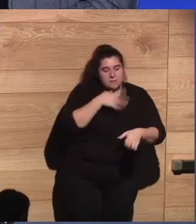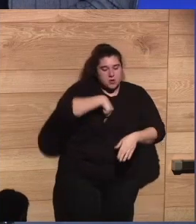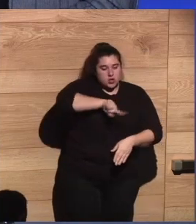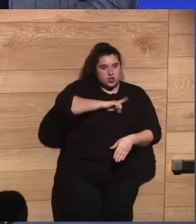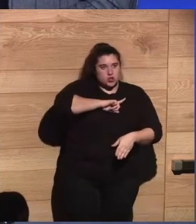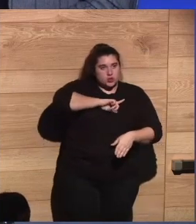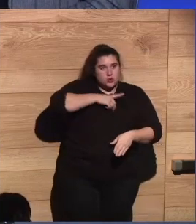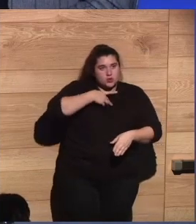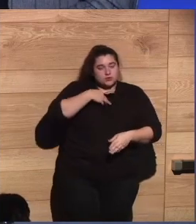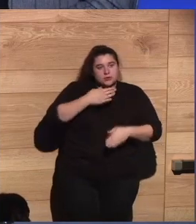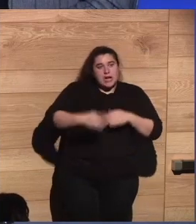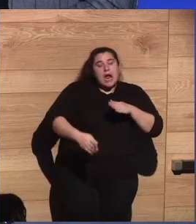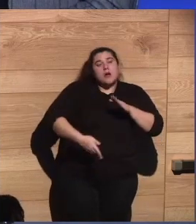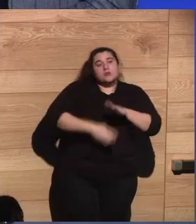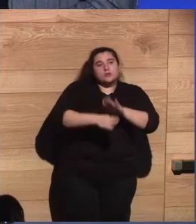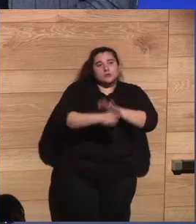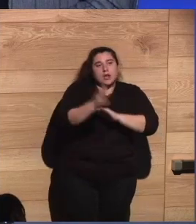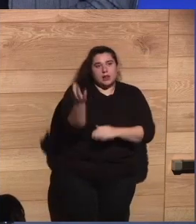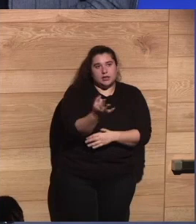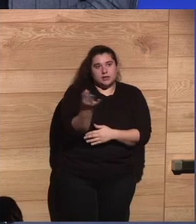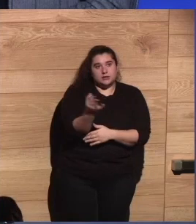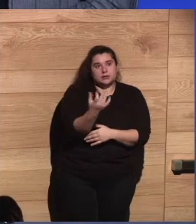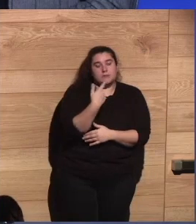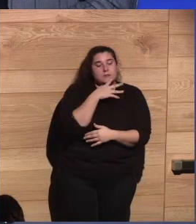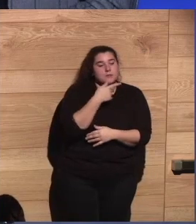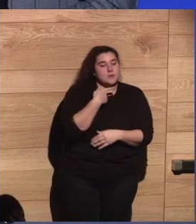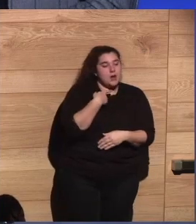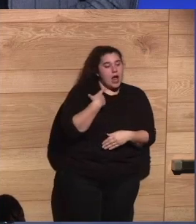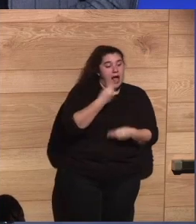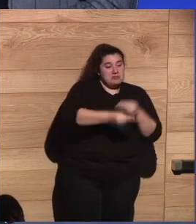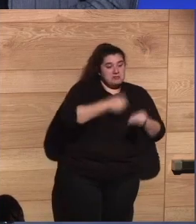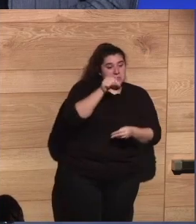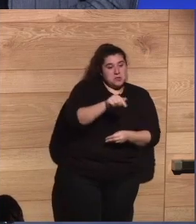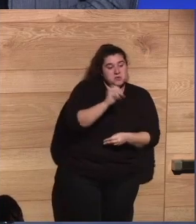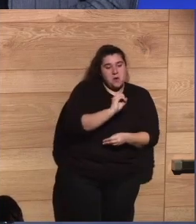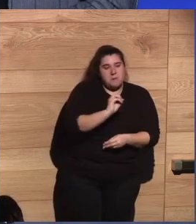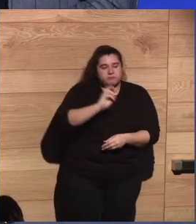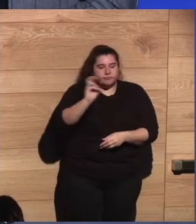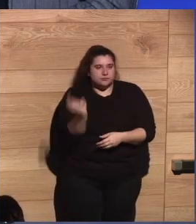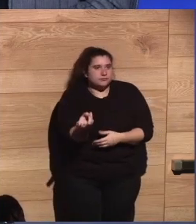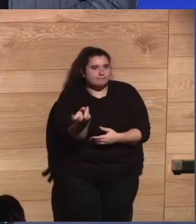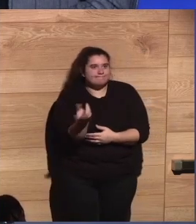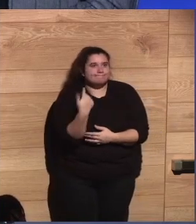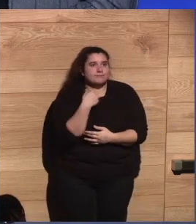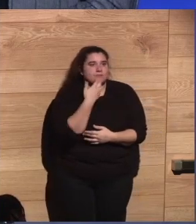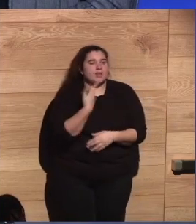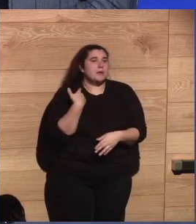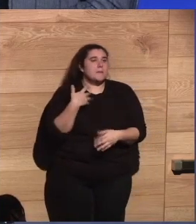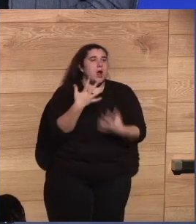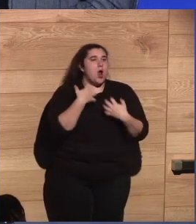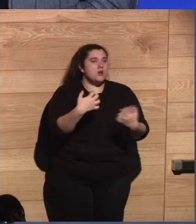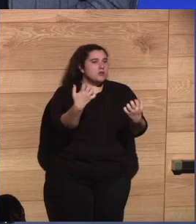algún sitio. Claro. Porque haciendo esto o haciendo una quinta de Beethoven, me has preguntado como director de orquesta, pues claro, tú te pones delante de